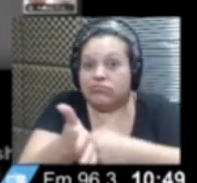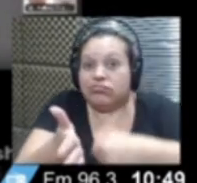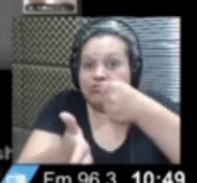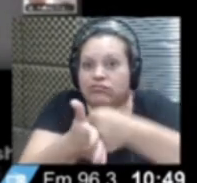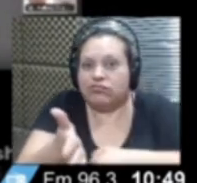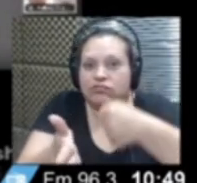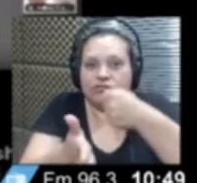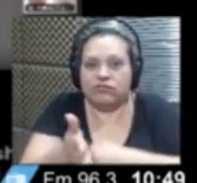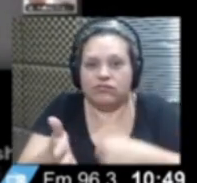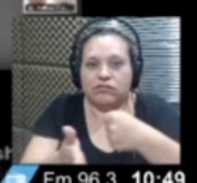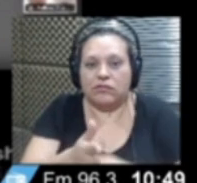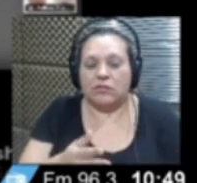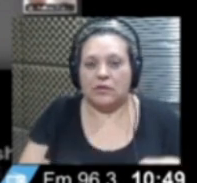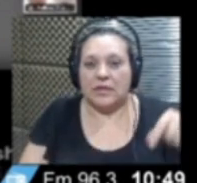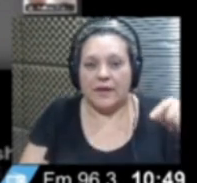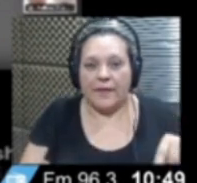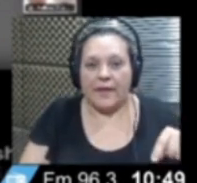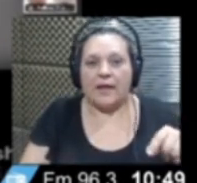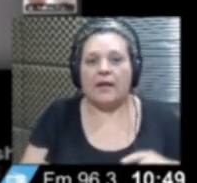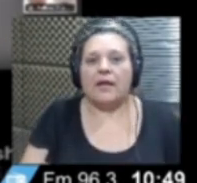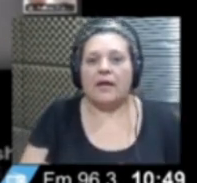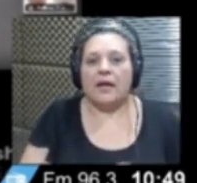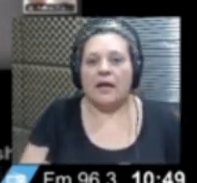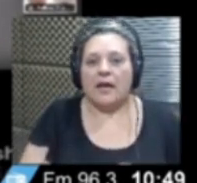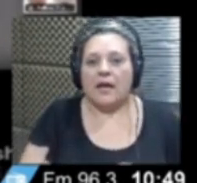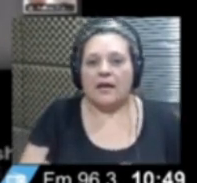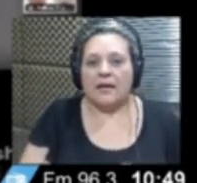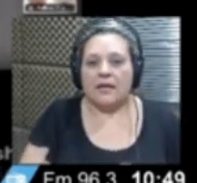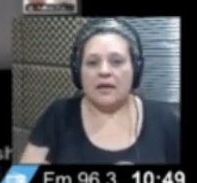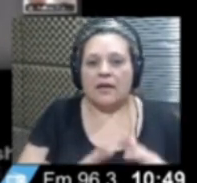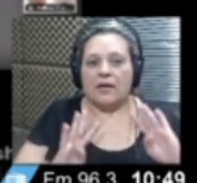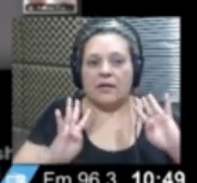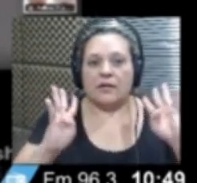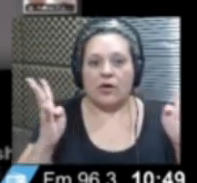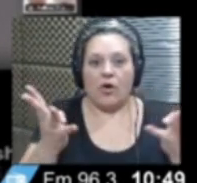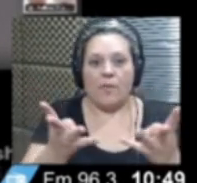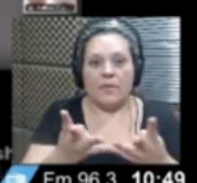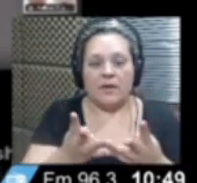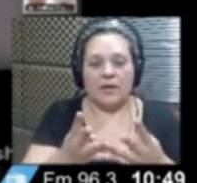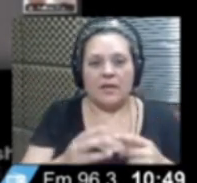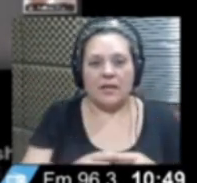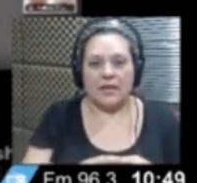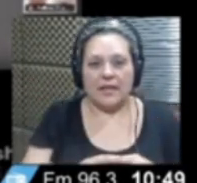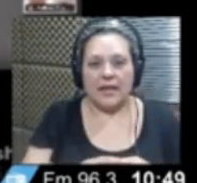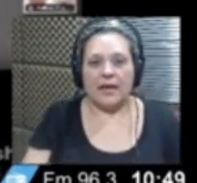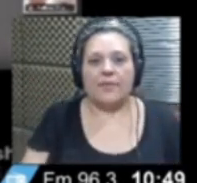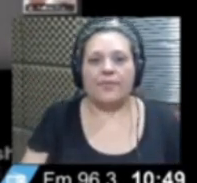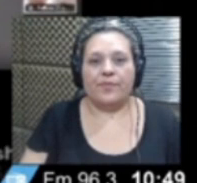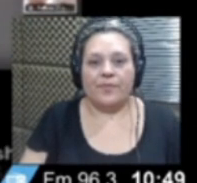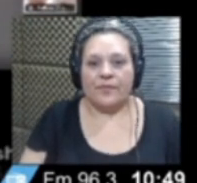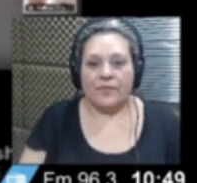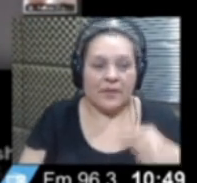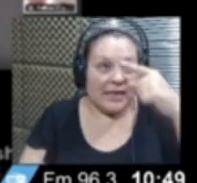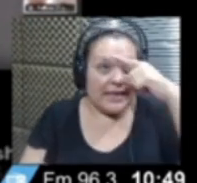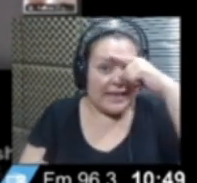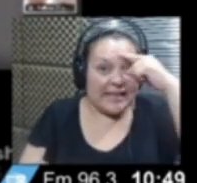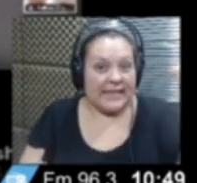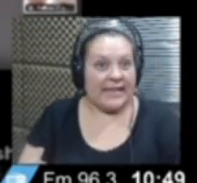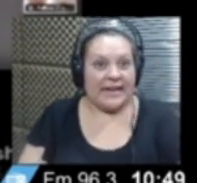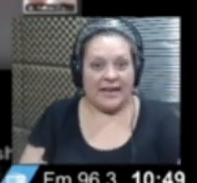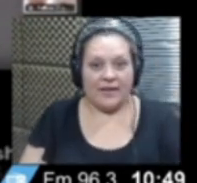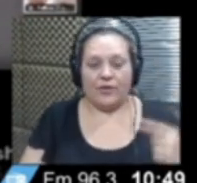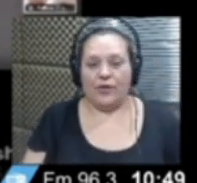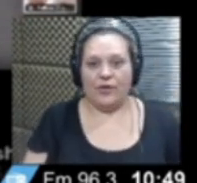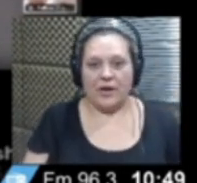negras, miembro del Comité Internacional de Líderes, presidente del Grupo Ecológico Verde desde 1990 y